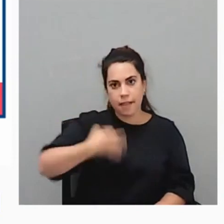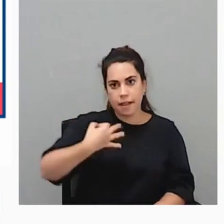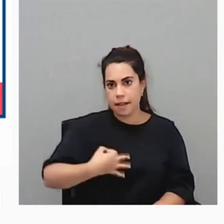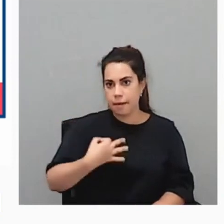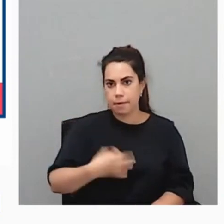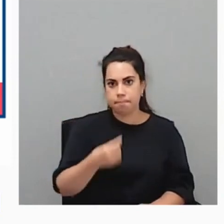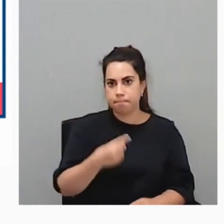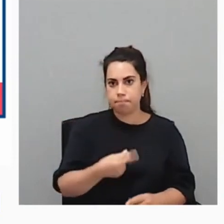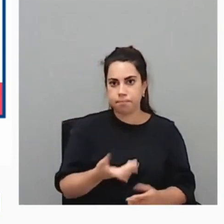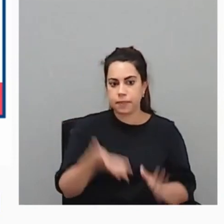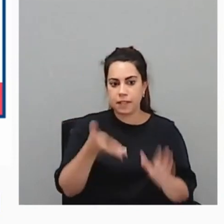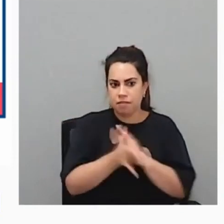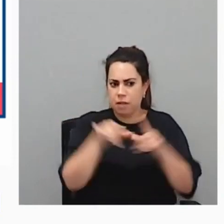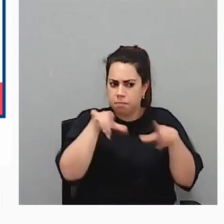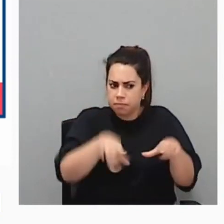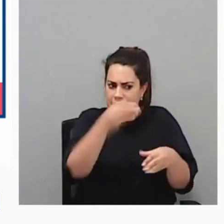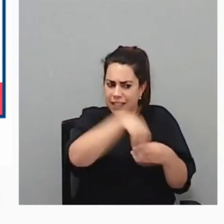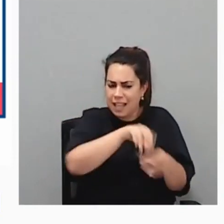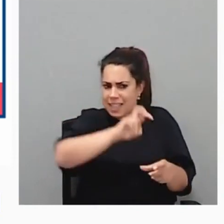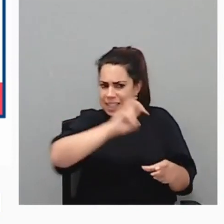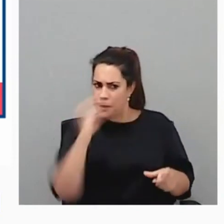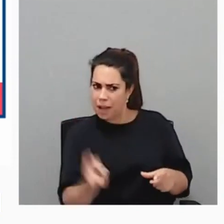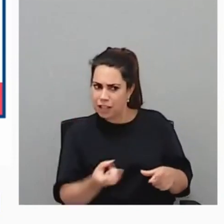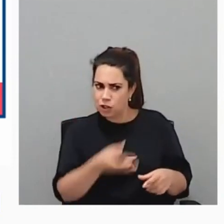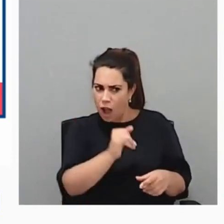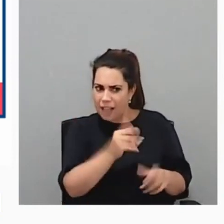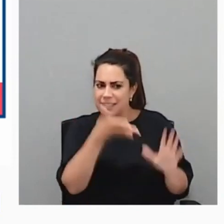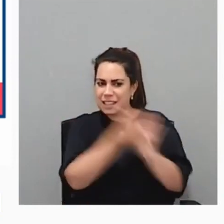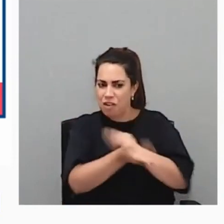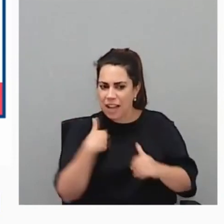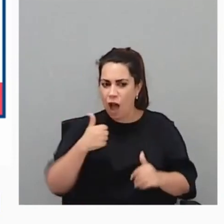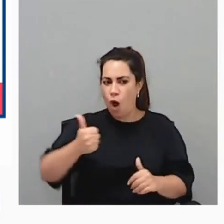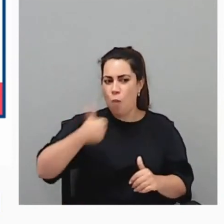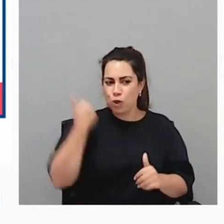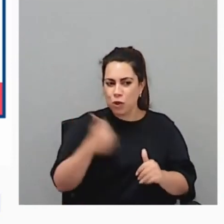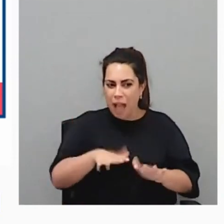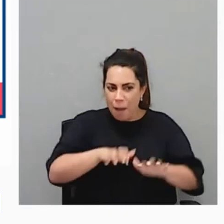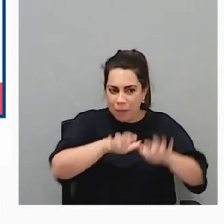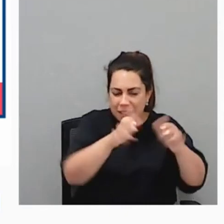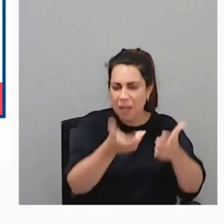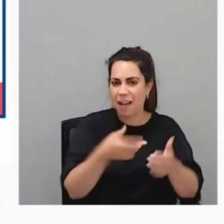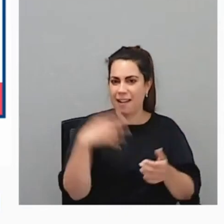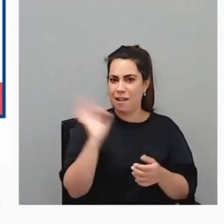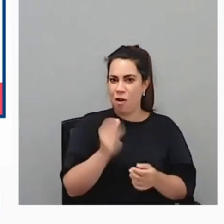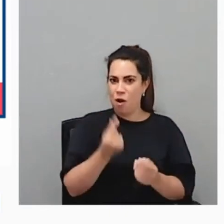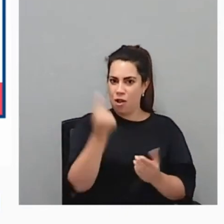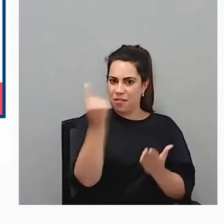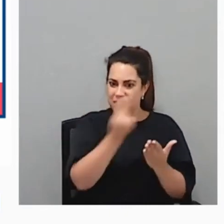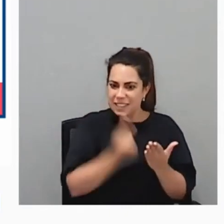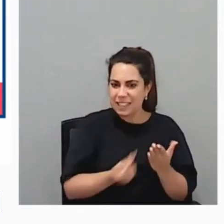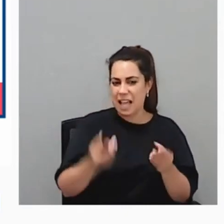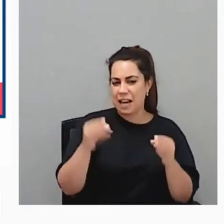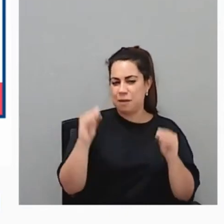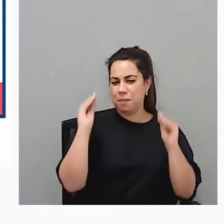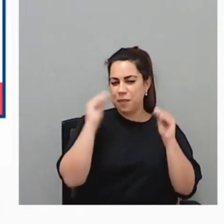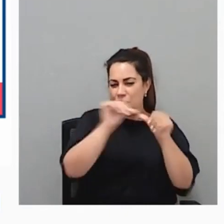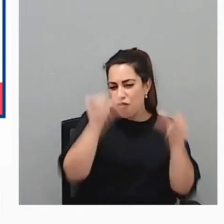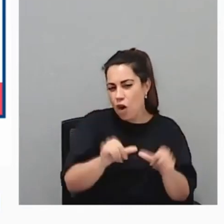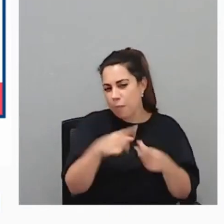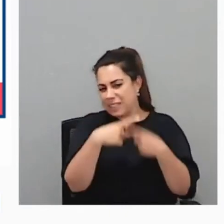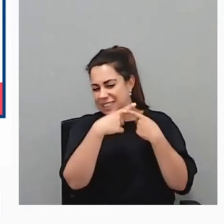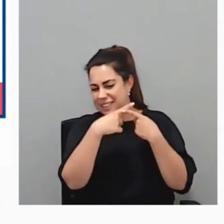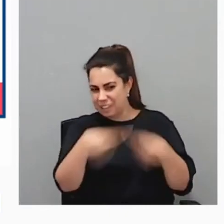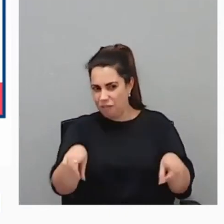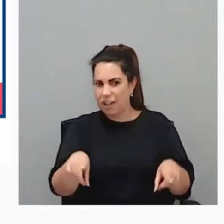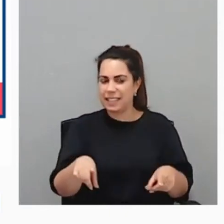diversidad dentro de las aulas como una oportunidad de aprendizaje, como una oportunidad de diseñar metodologías, diseñar actividades, diseñar los procesos